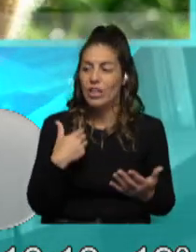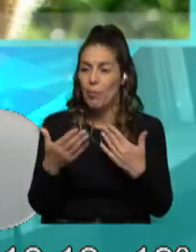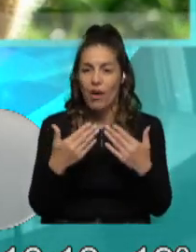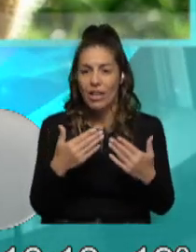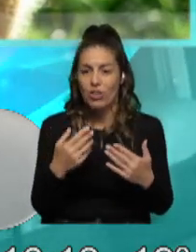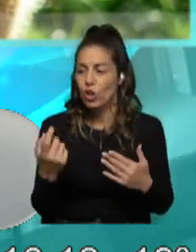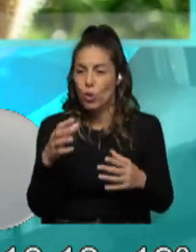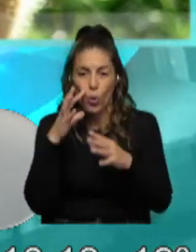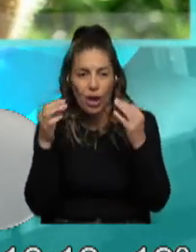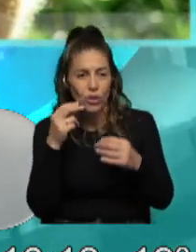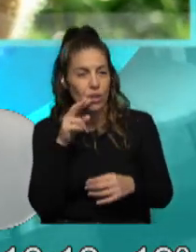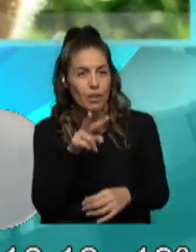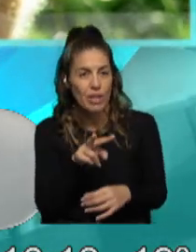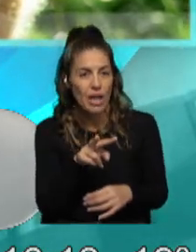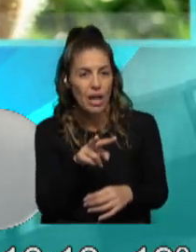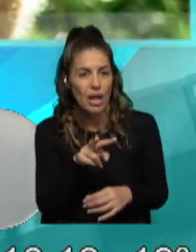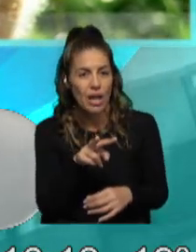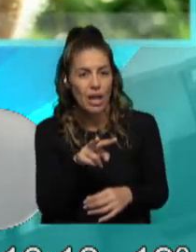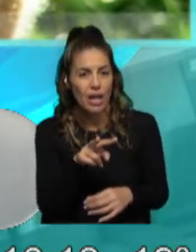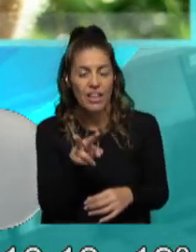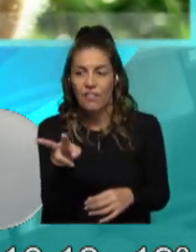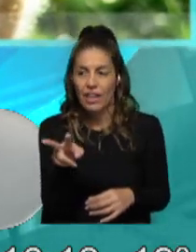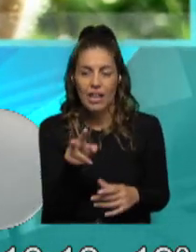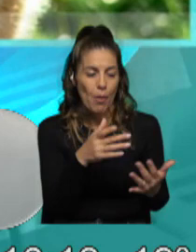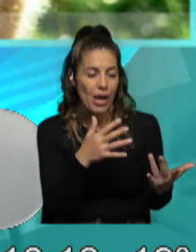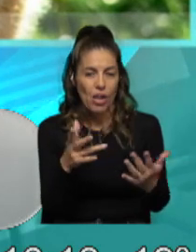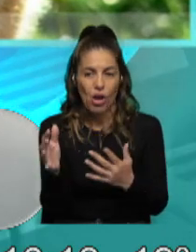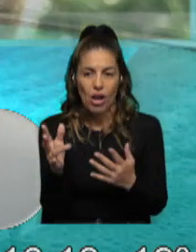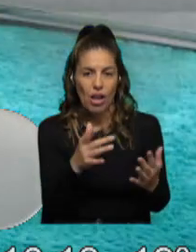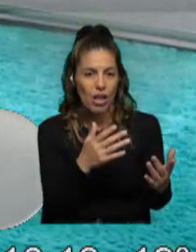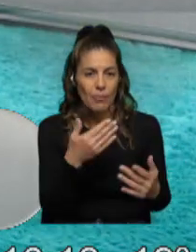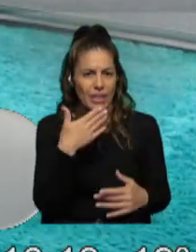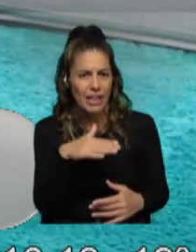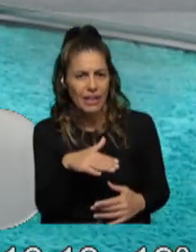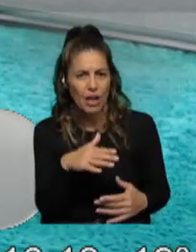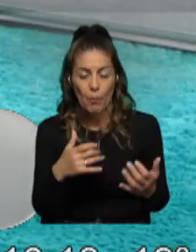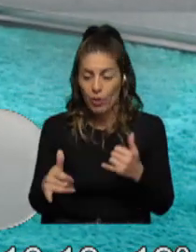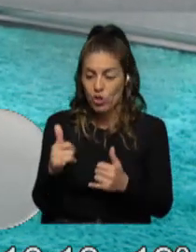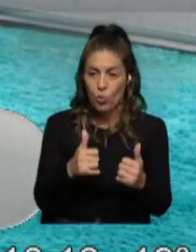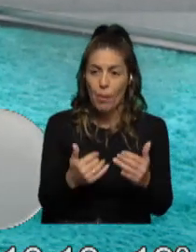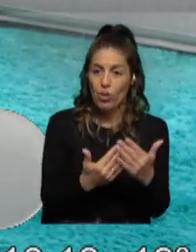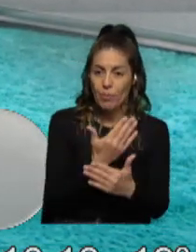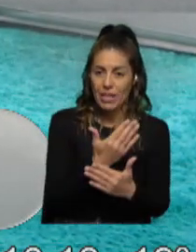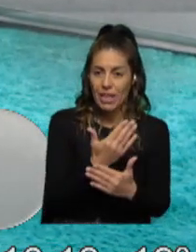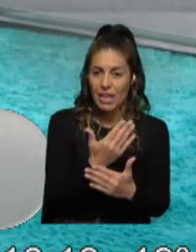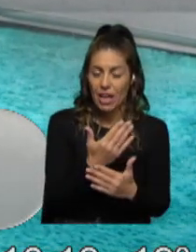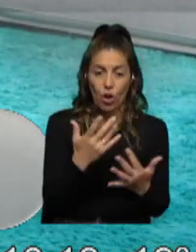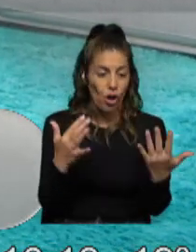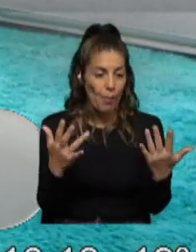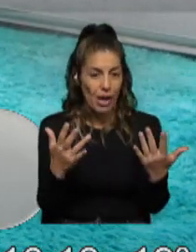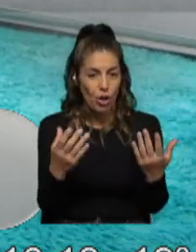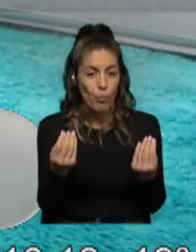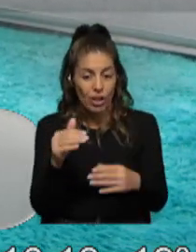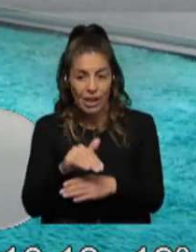acá y hay un gato acá que te mira y empieza a ver los movimientos de las manos y empieza a entender, bueno, pero si jugamos con las manos, ¿por qué